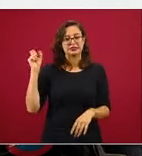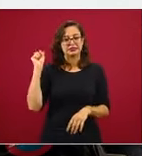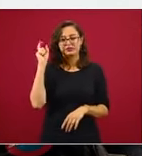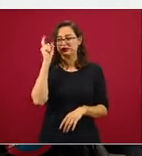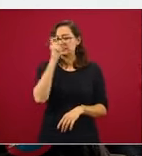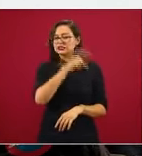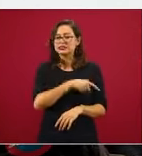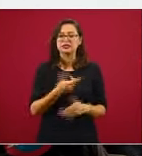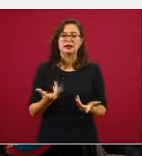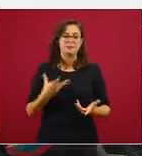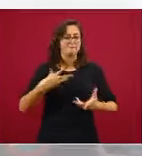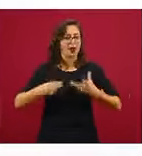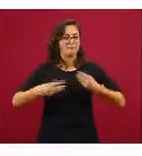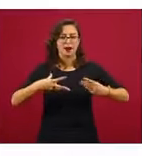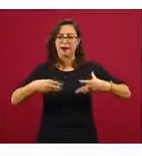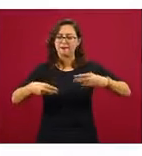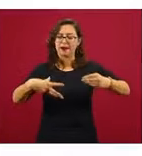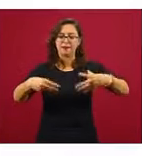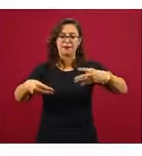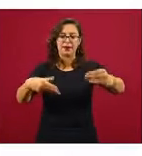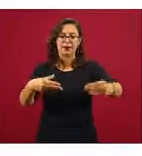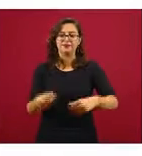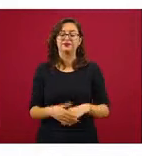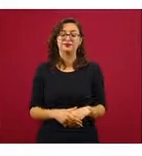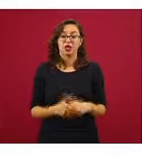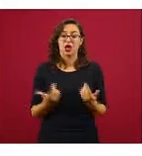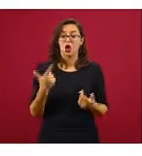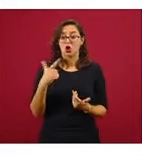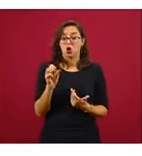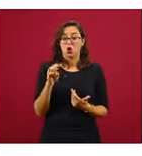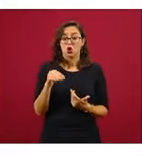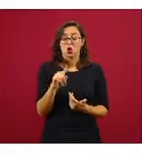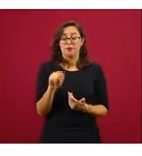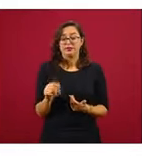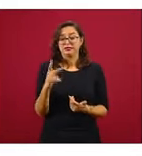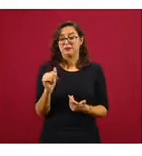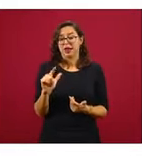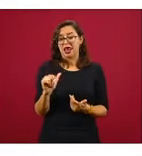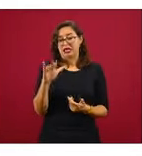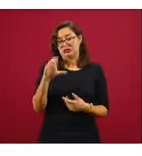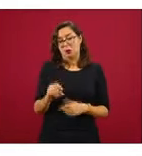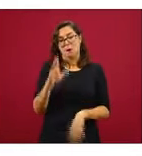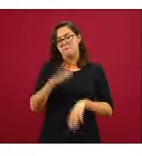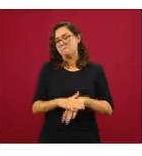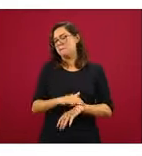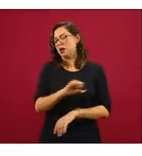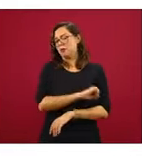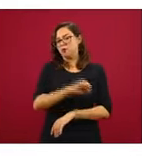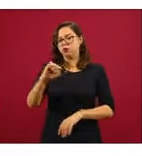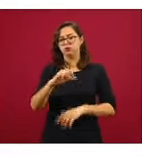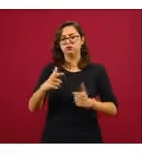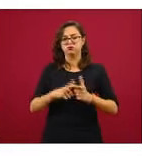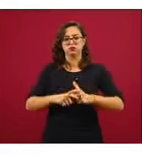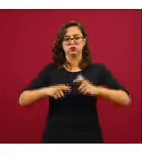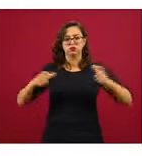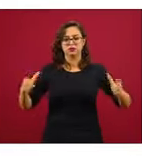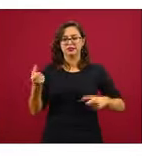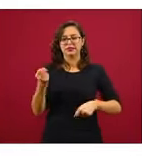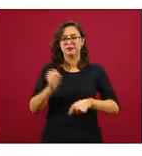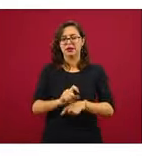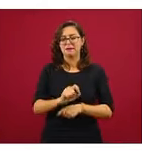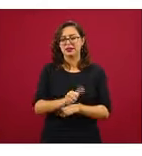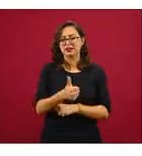epidemia de la entidad. Lógicamente, Gómez Palacio contribuyendo con la mayor tasa entre la semana 26 y